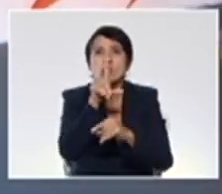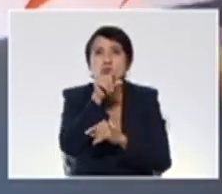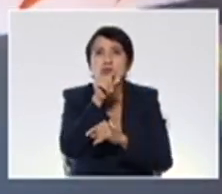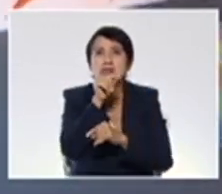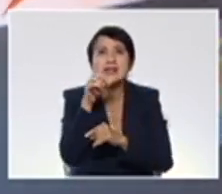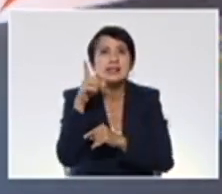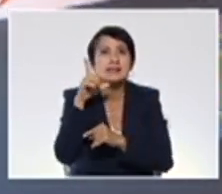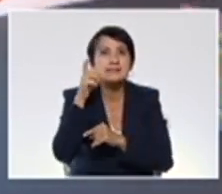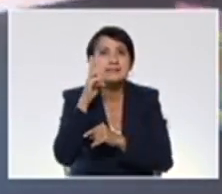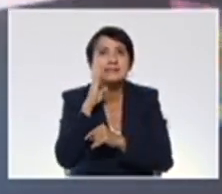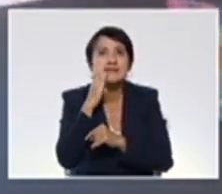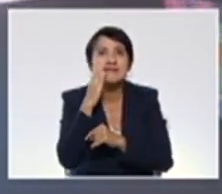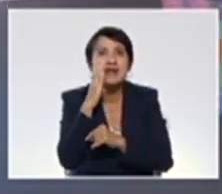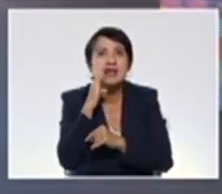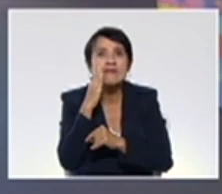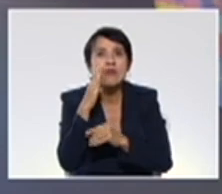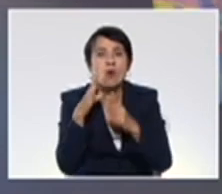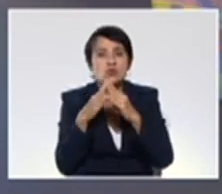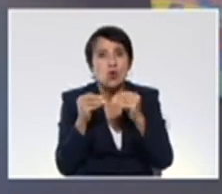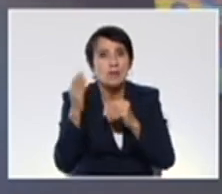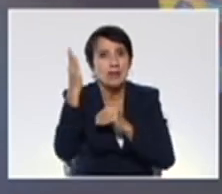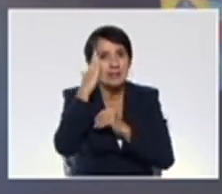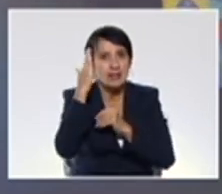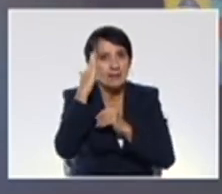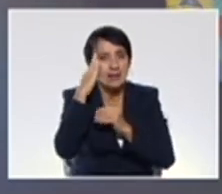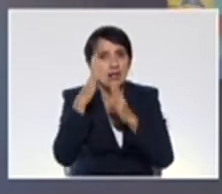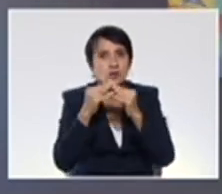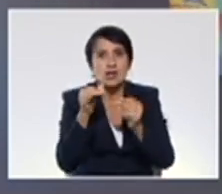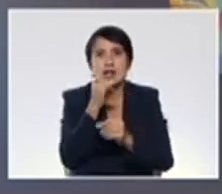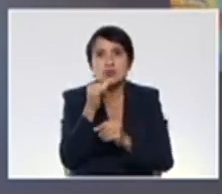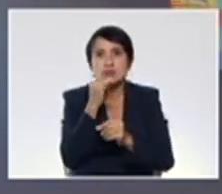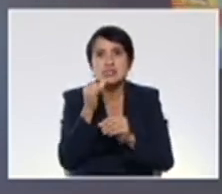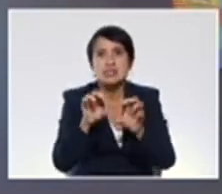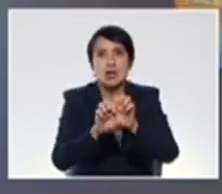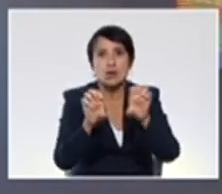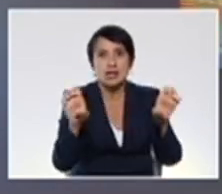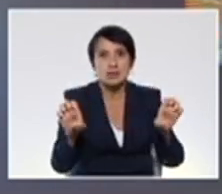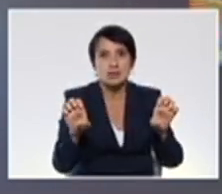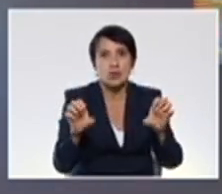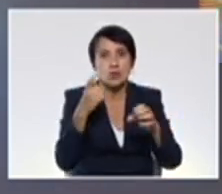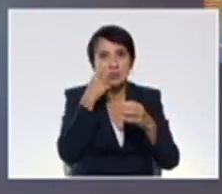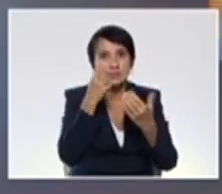en Instagram y en Facebook para enterarse de todas las noticias educativas en